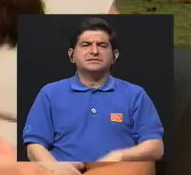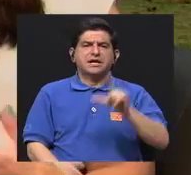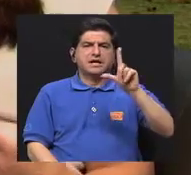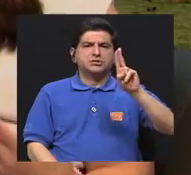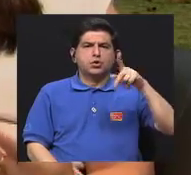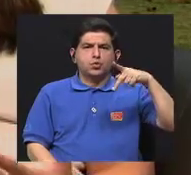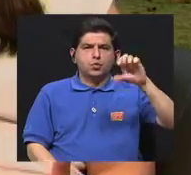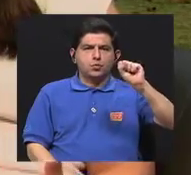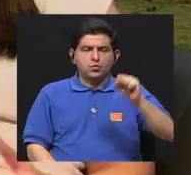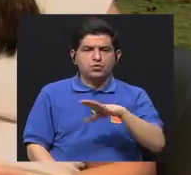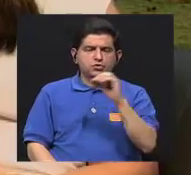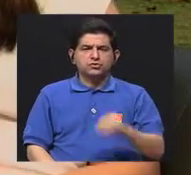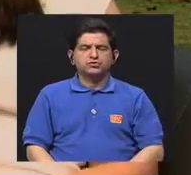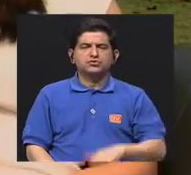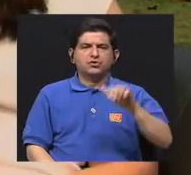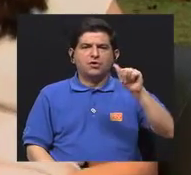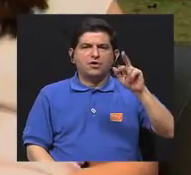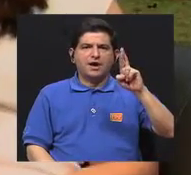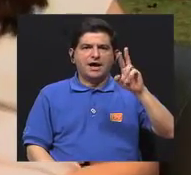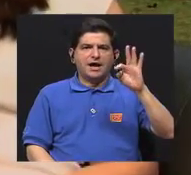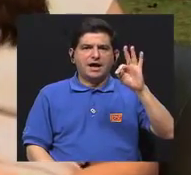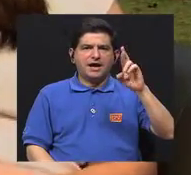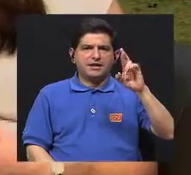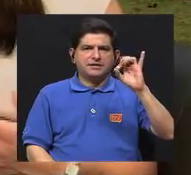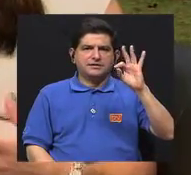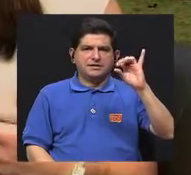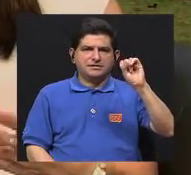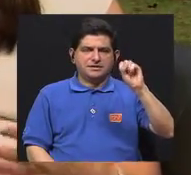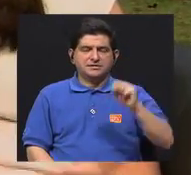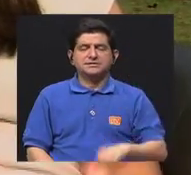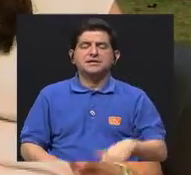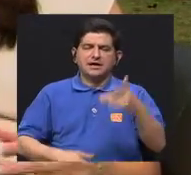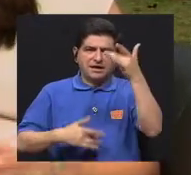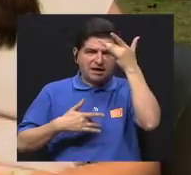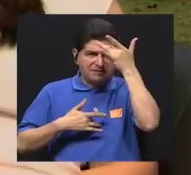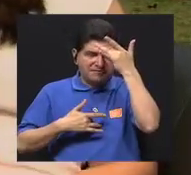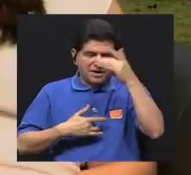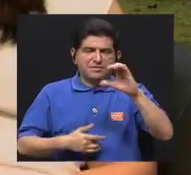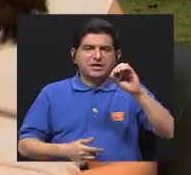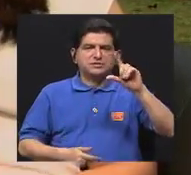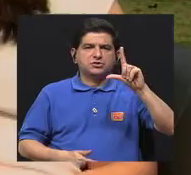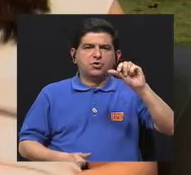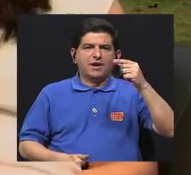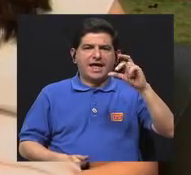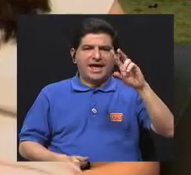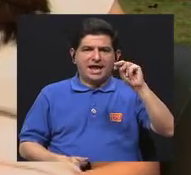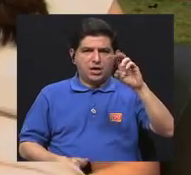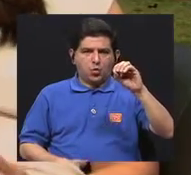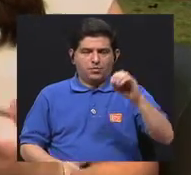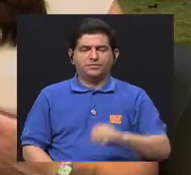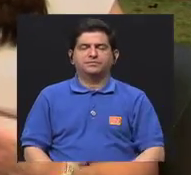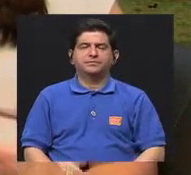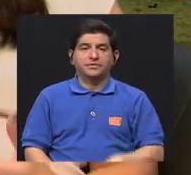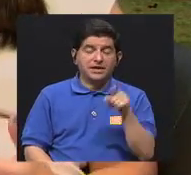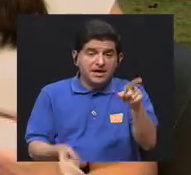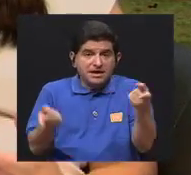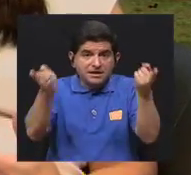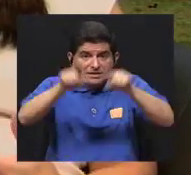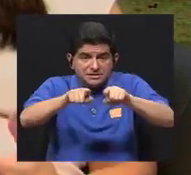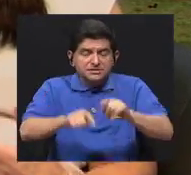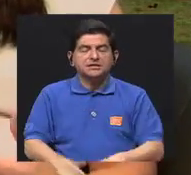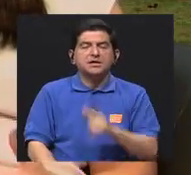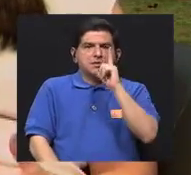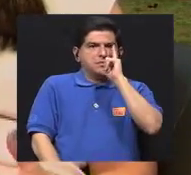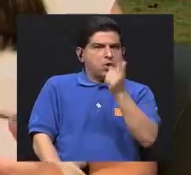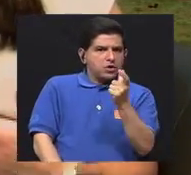lupus, como artritis reumatoide, como las llamadas enfermedades del colágeno, y que